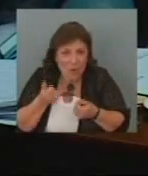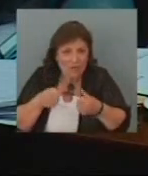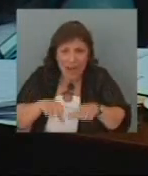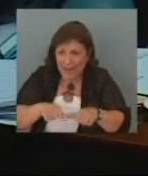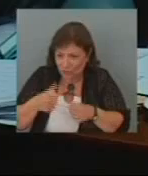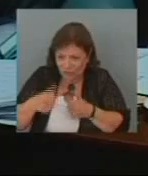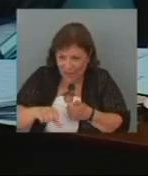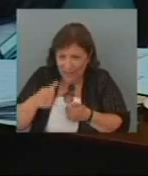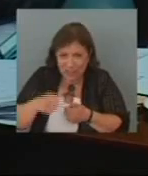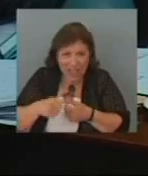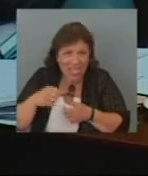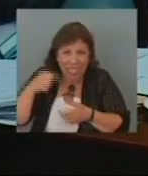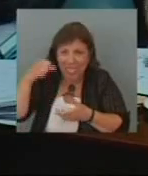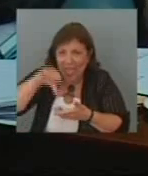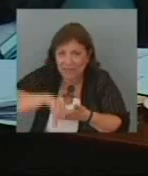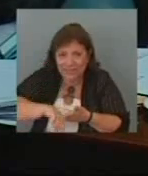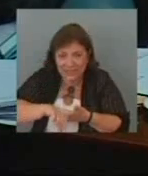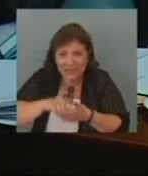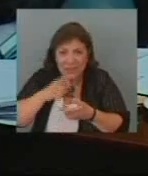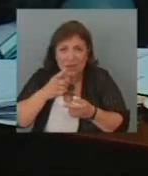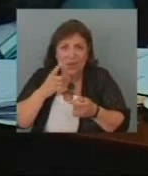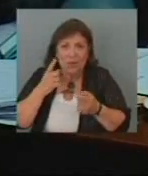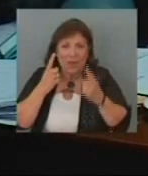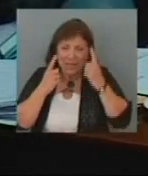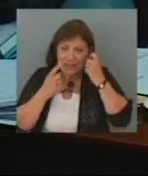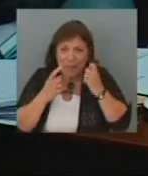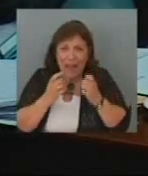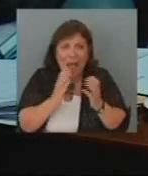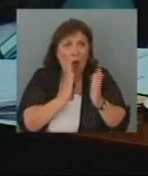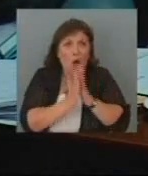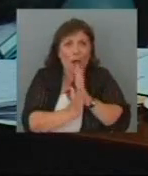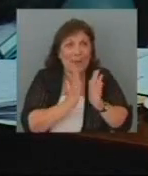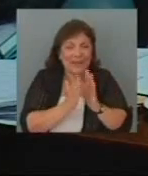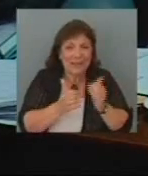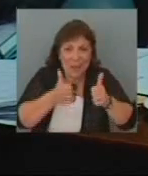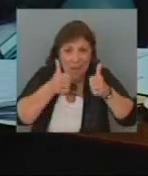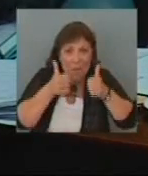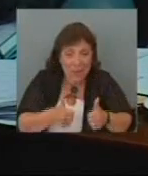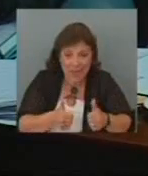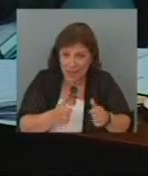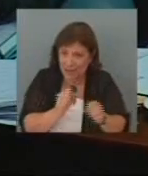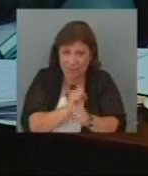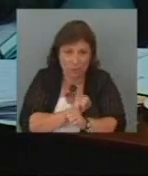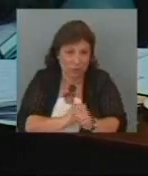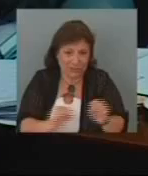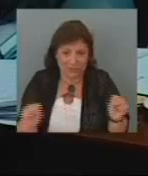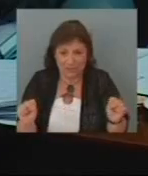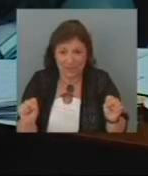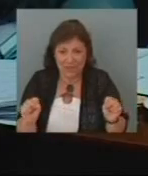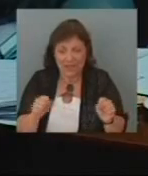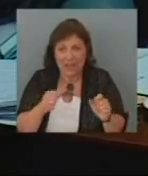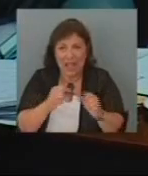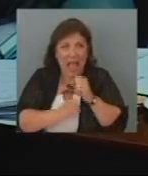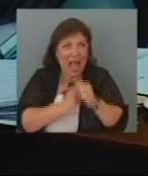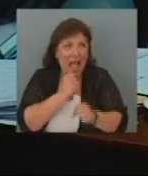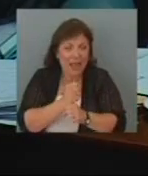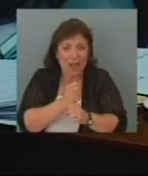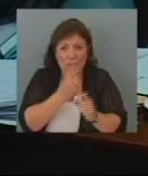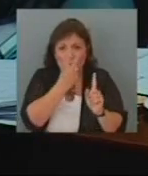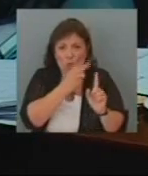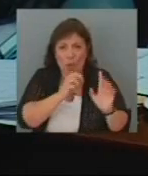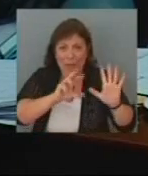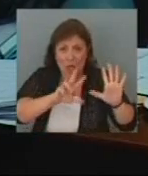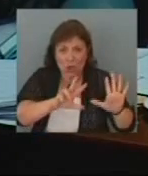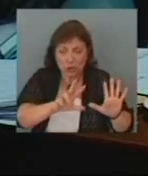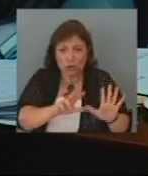fracaso de una experiencia comercial realizada entre los años